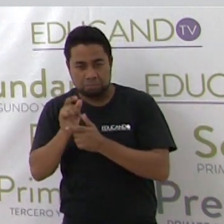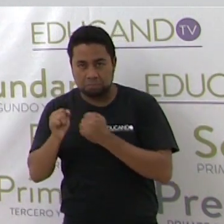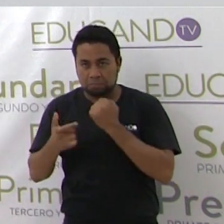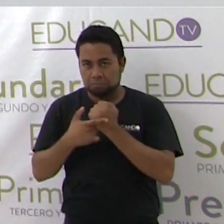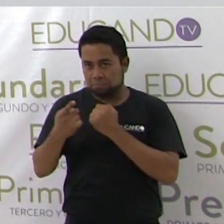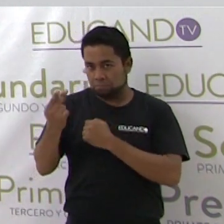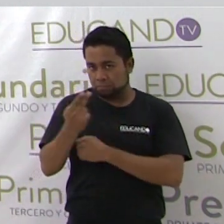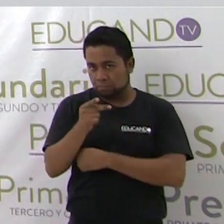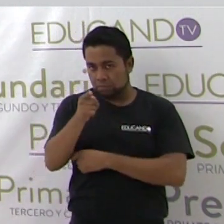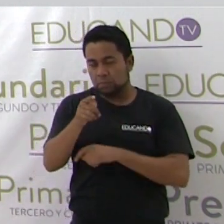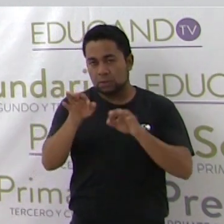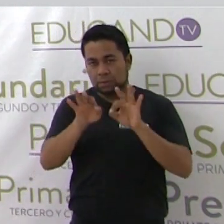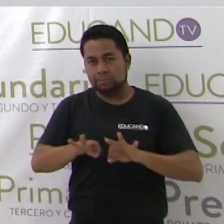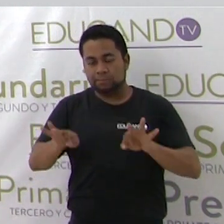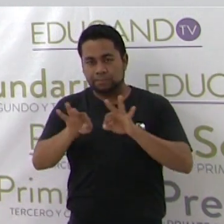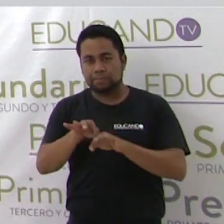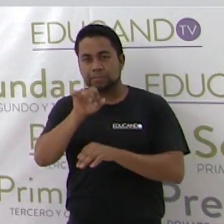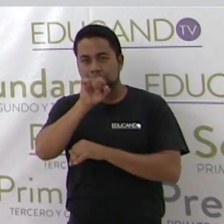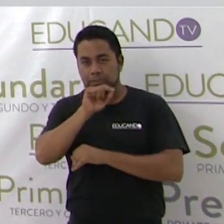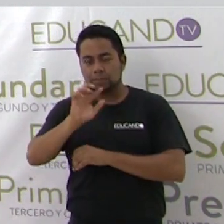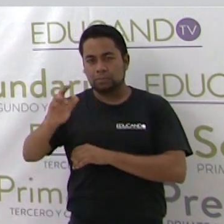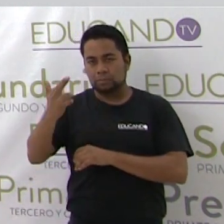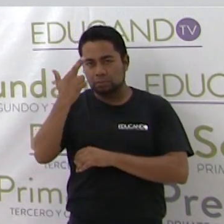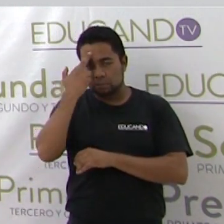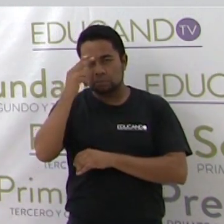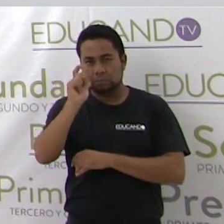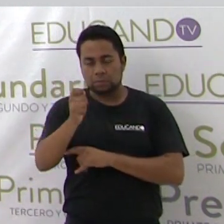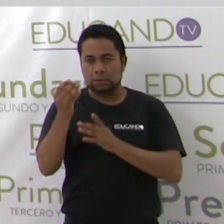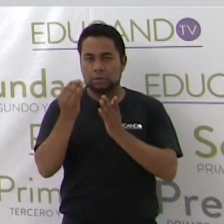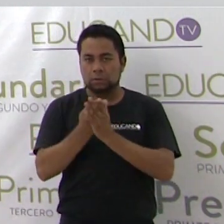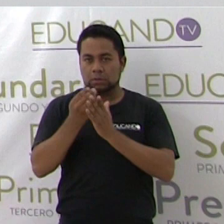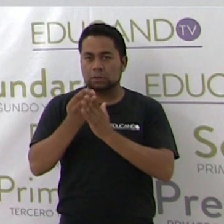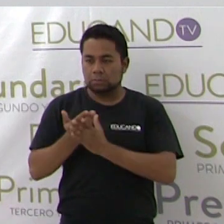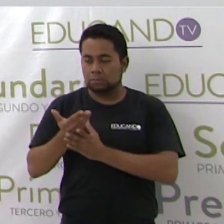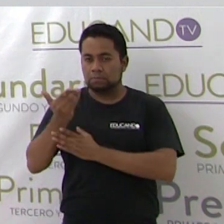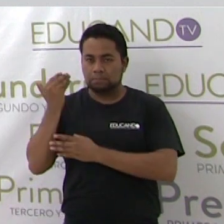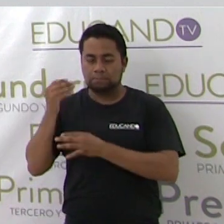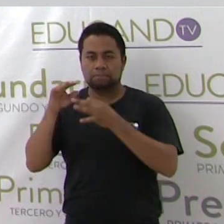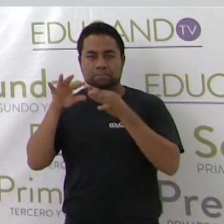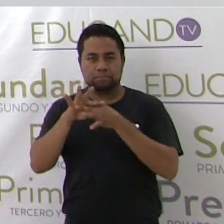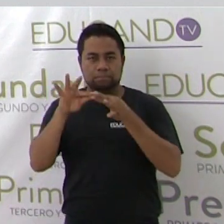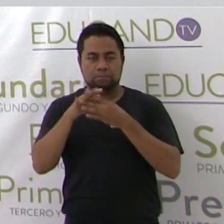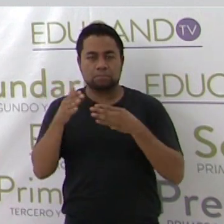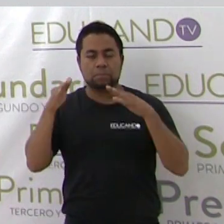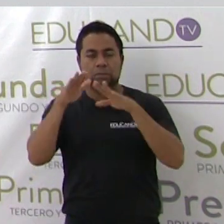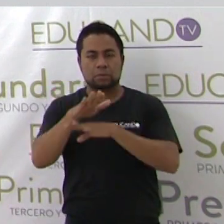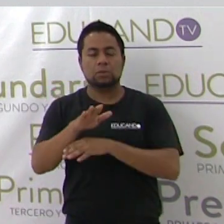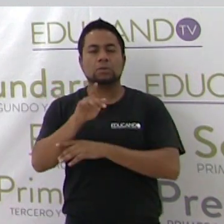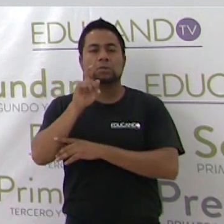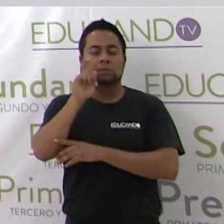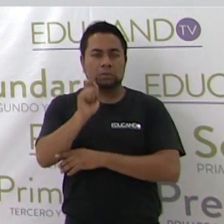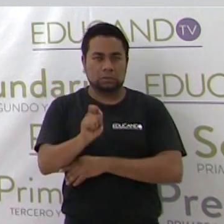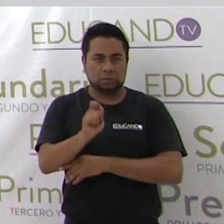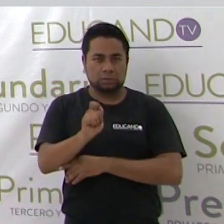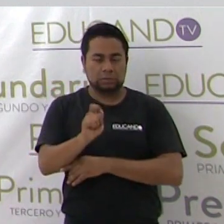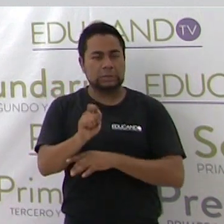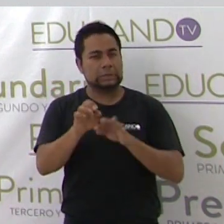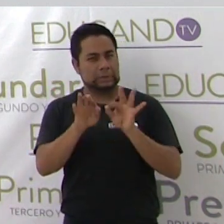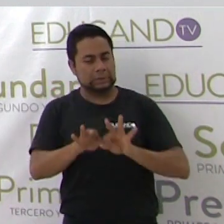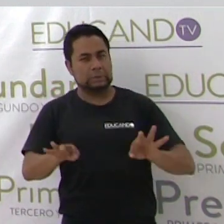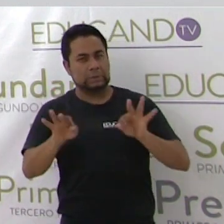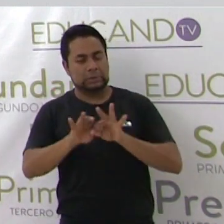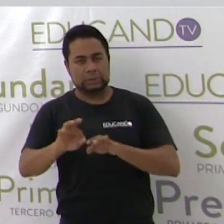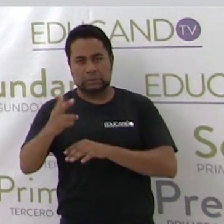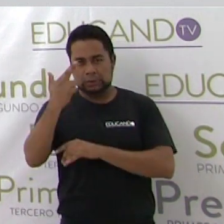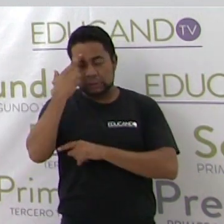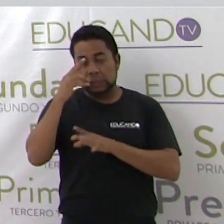necesites. Importante también recordar que en la sesión pasada hablamos acerca del bullying. Es muy necesario recordar